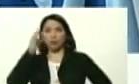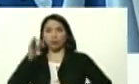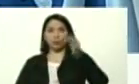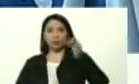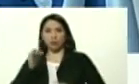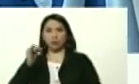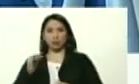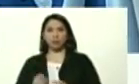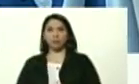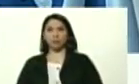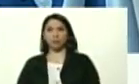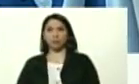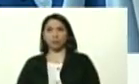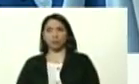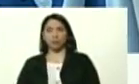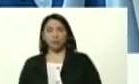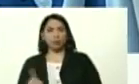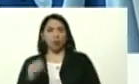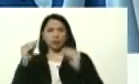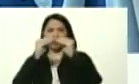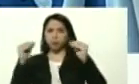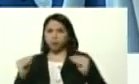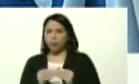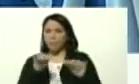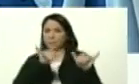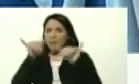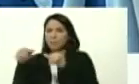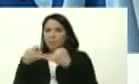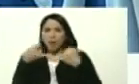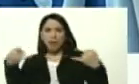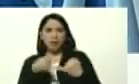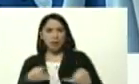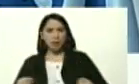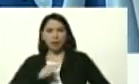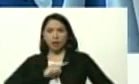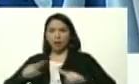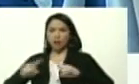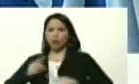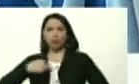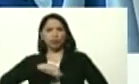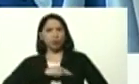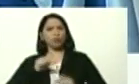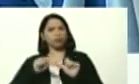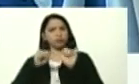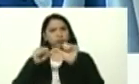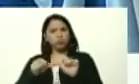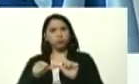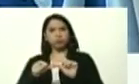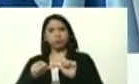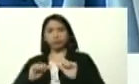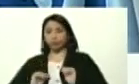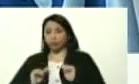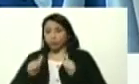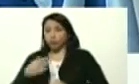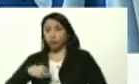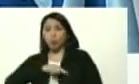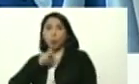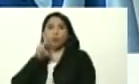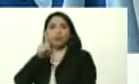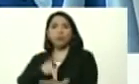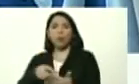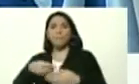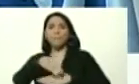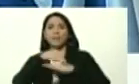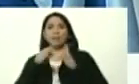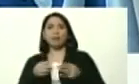no corresponde sino a una misma línea de acción que hemos mantenido a partir de nuestra llegada al